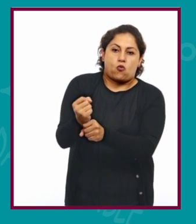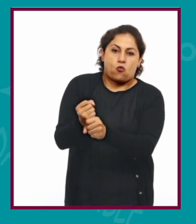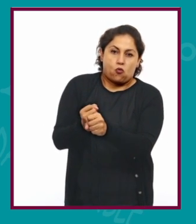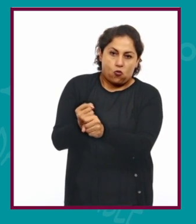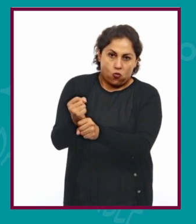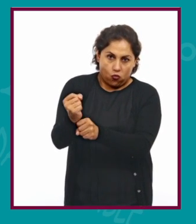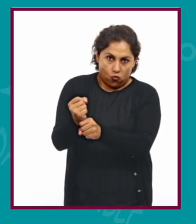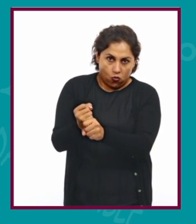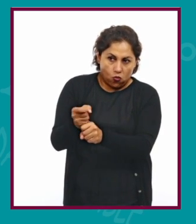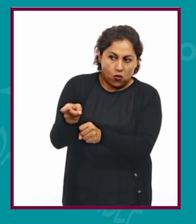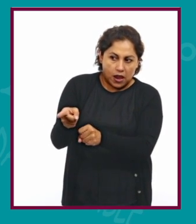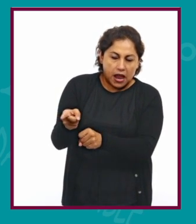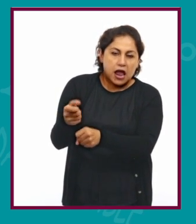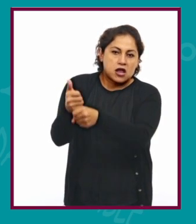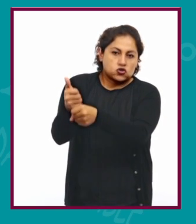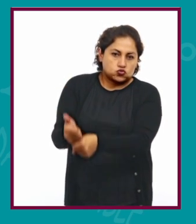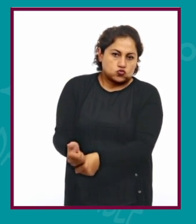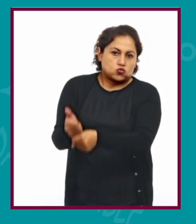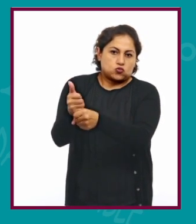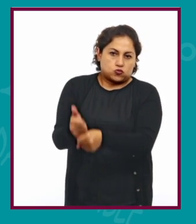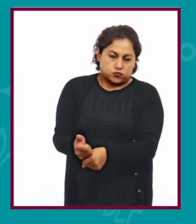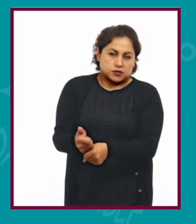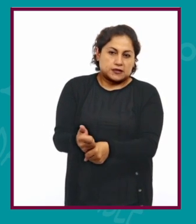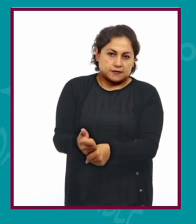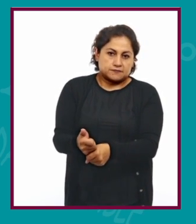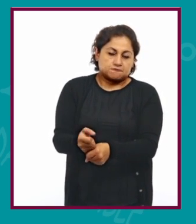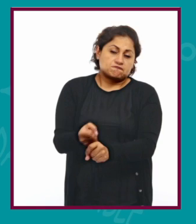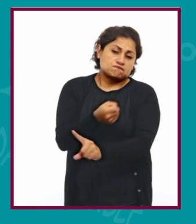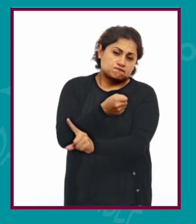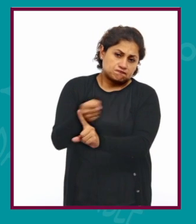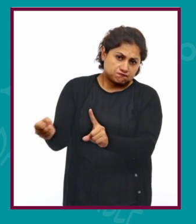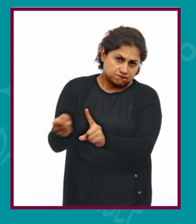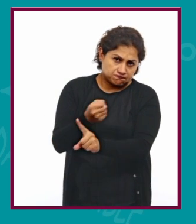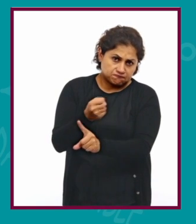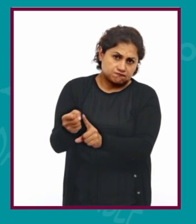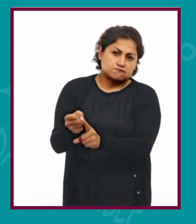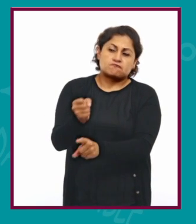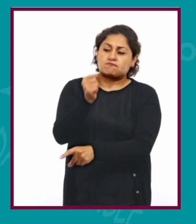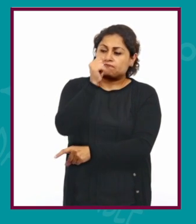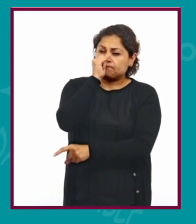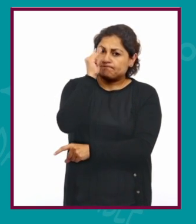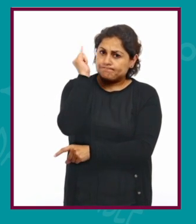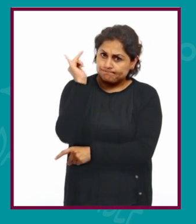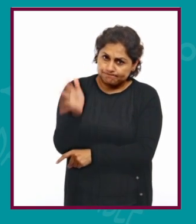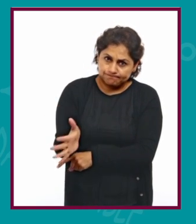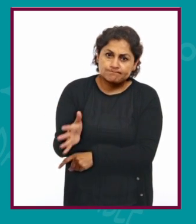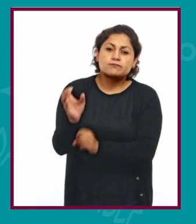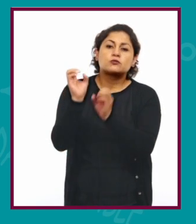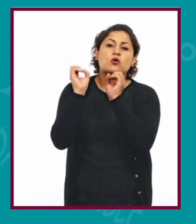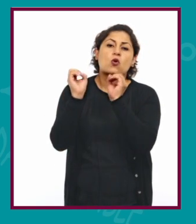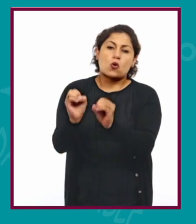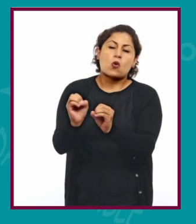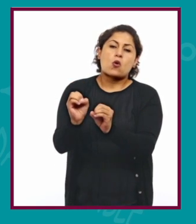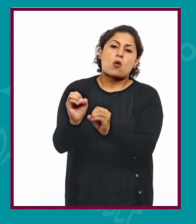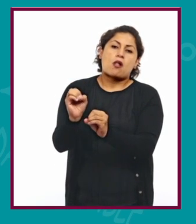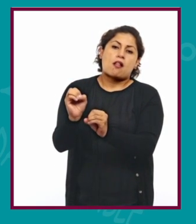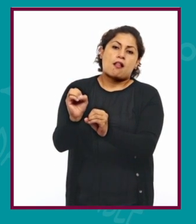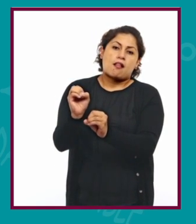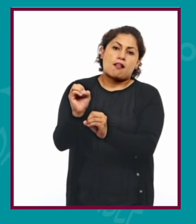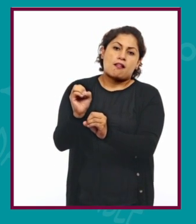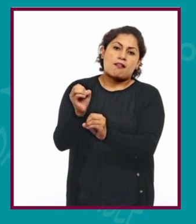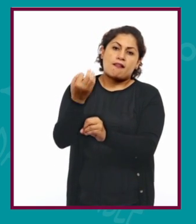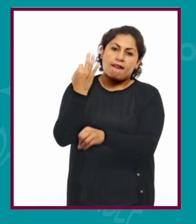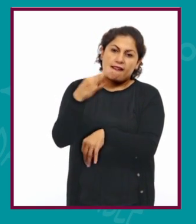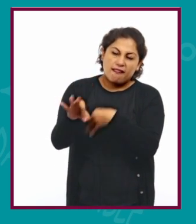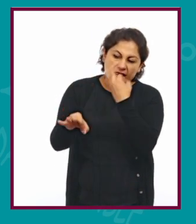manera premeditada para hacer sufrir a otros, los podemos golpear, los podemos insultar, les podemos decir